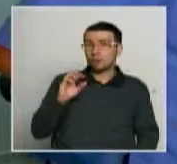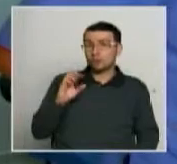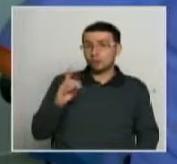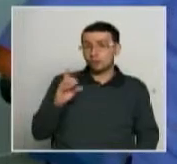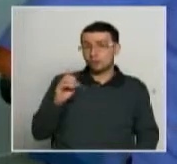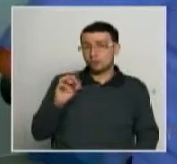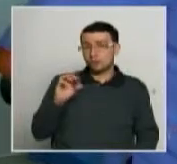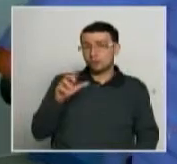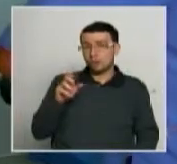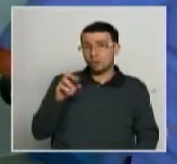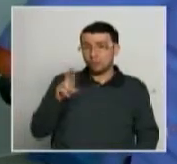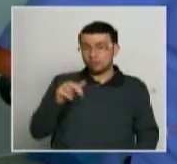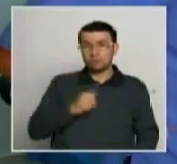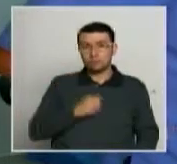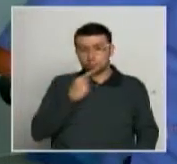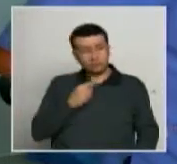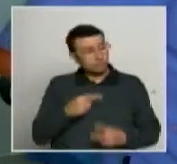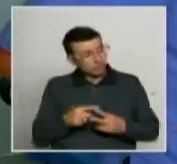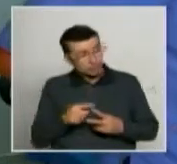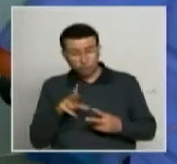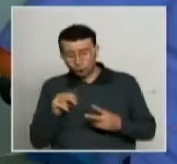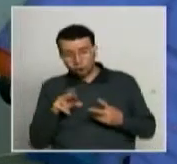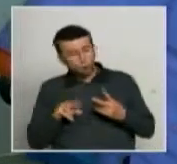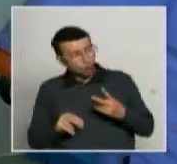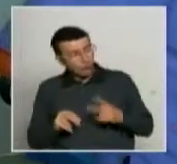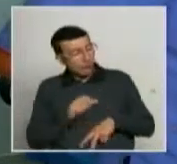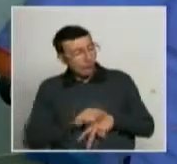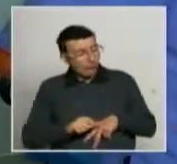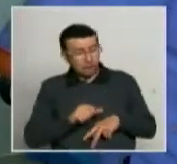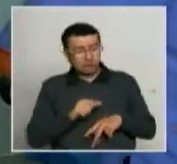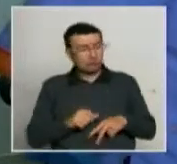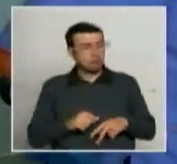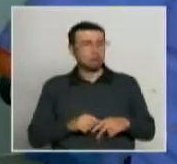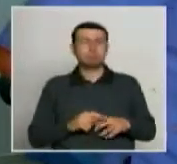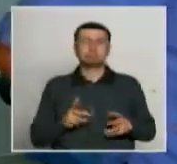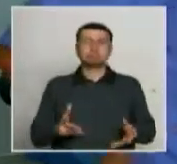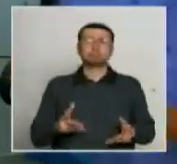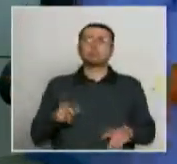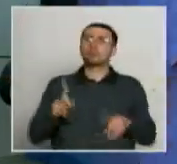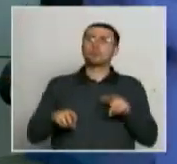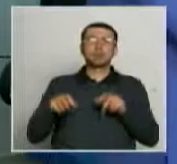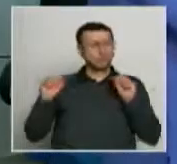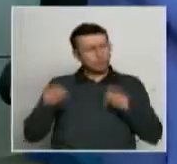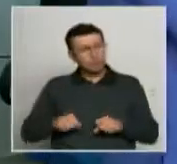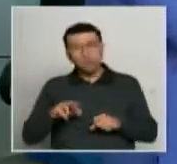dice, inyecto no, opero no. ¿Por qué unas sí se pueden y por qué otras no?